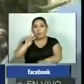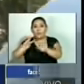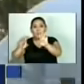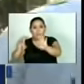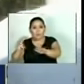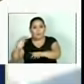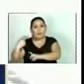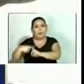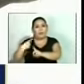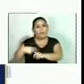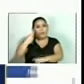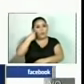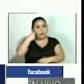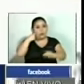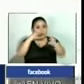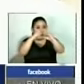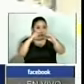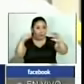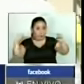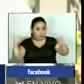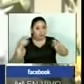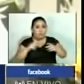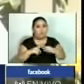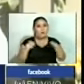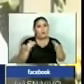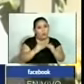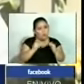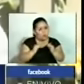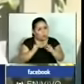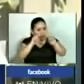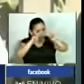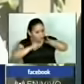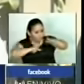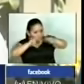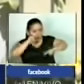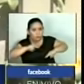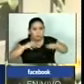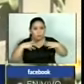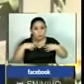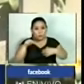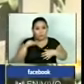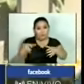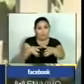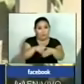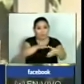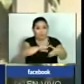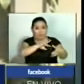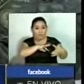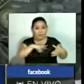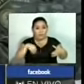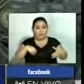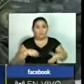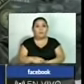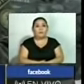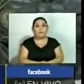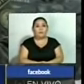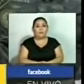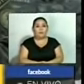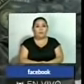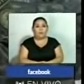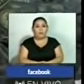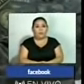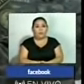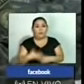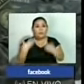de Cojutepeque. También se aplican los protocolos de salud a la familia del fallecido. Le hicieron